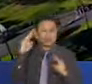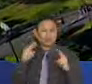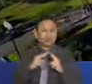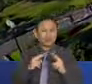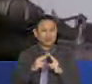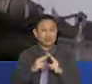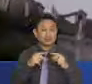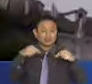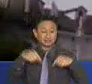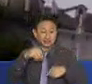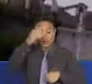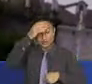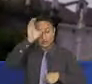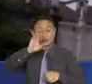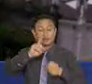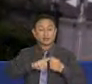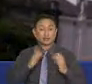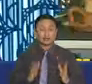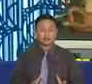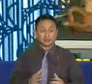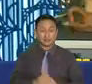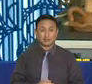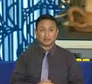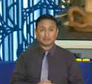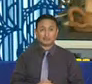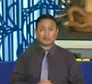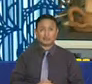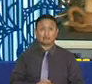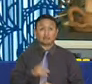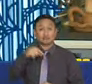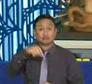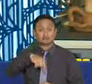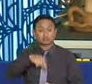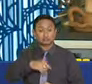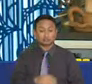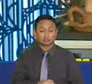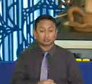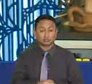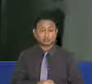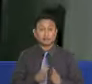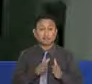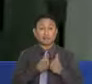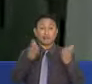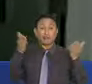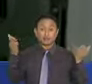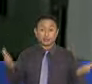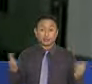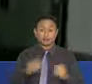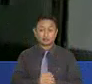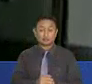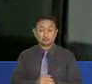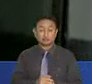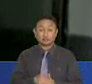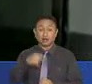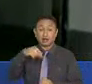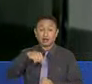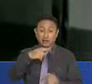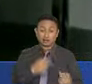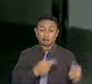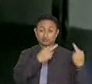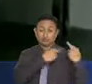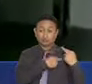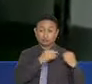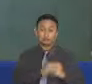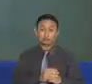legado histórico y cultural de Quito y en eso tiene mucho que ver el diario el comercio con la Serenata que se hacía en la ronda